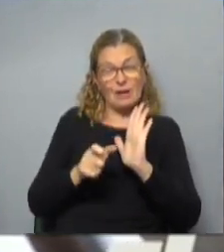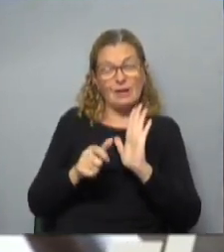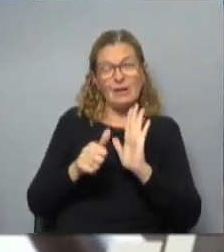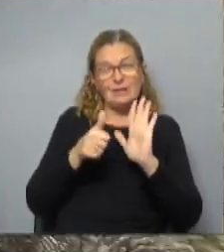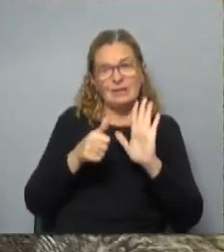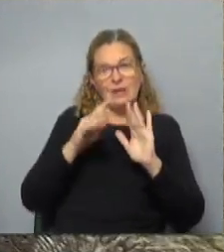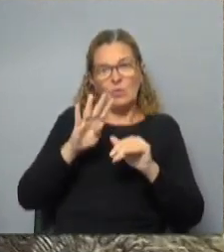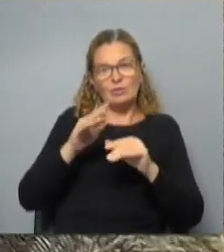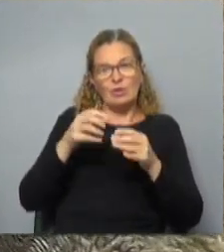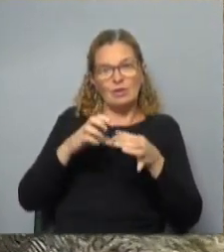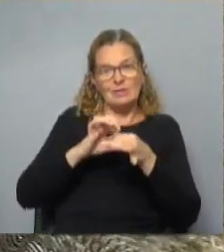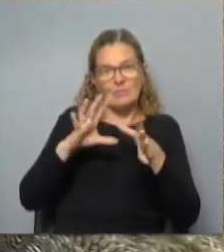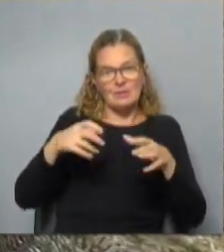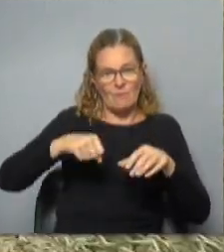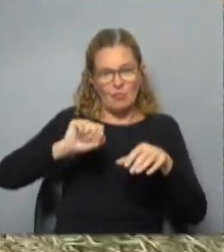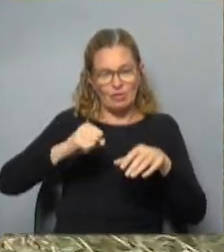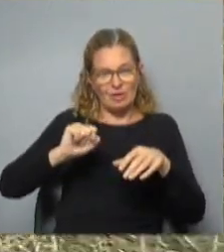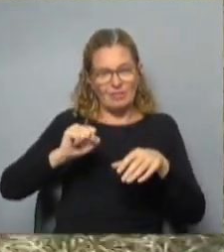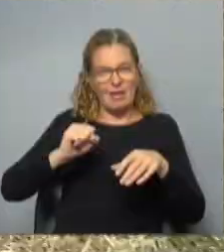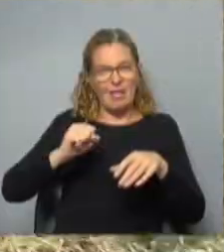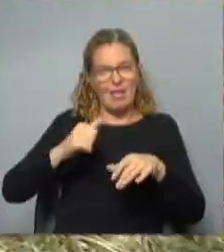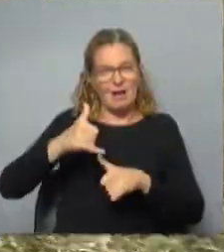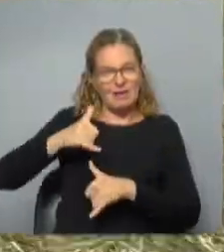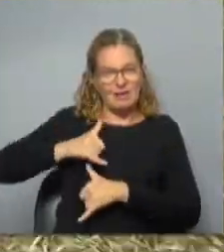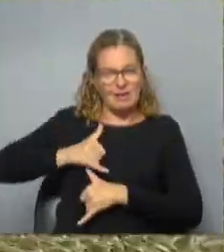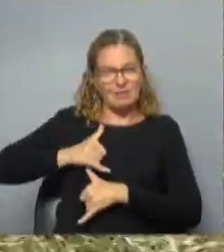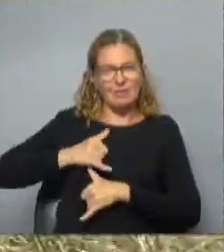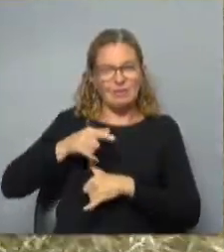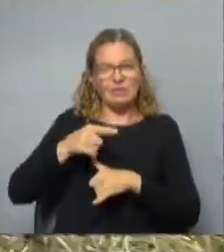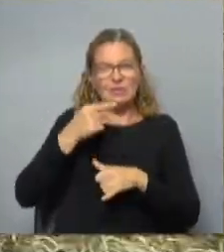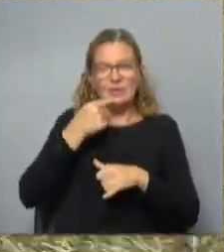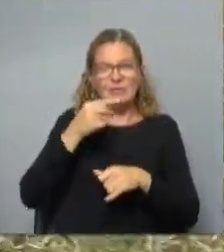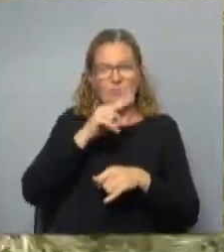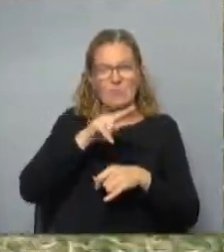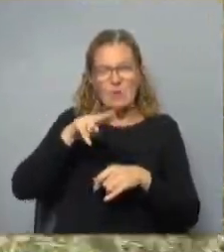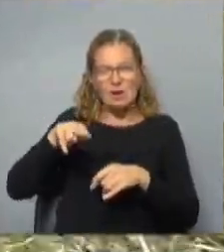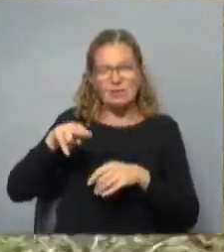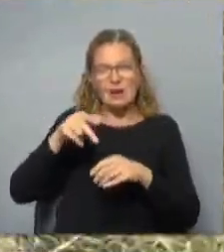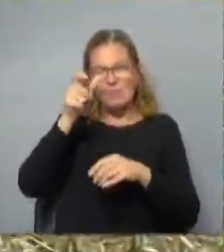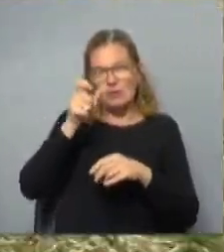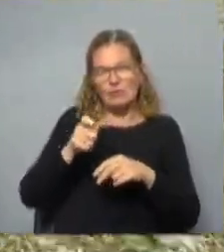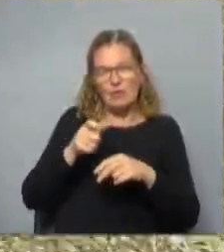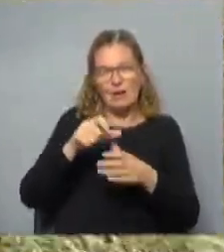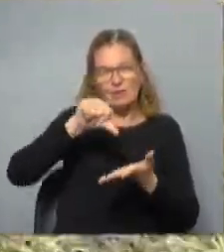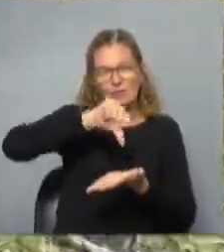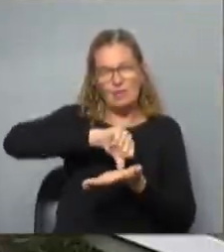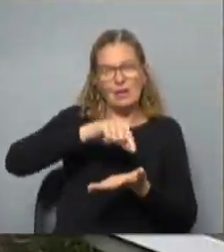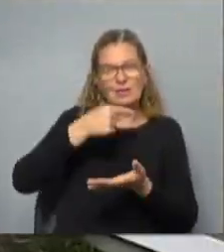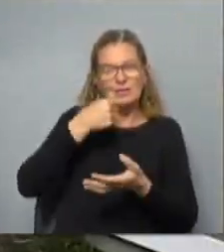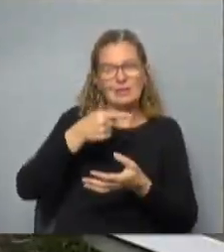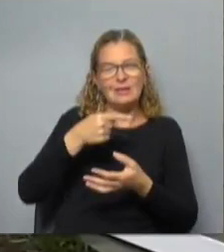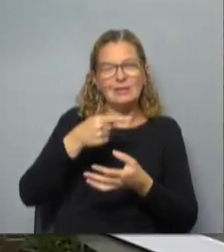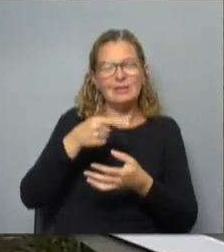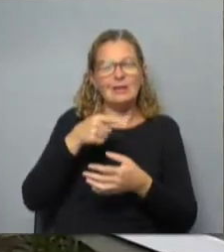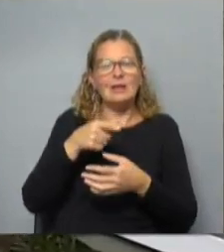cuarta brigada independiente motorizada del ejército ruso que estaría implicada en la presunta matanza de civiles en la ciudad el portavoz del kremlin dmitri